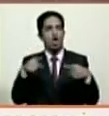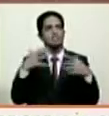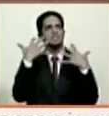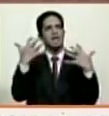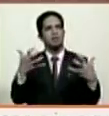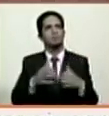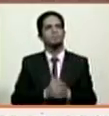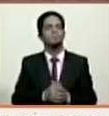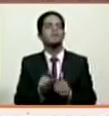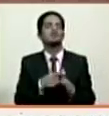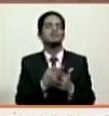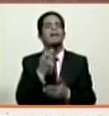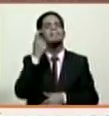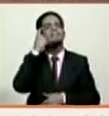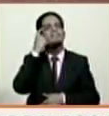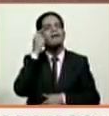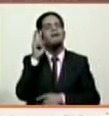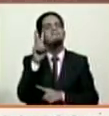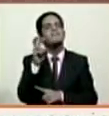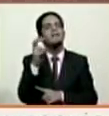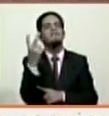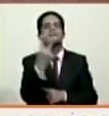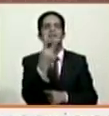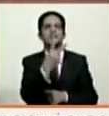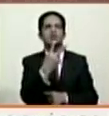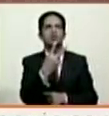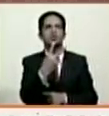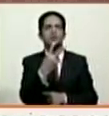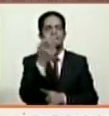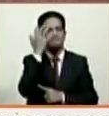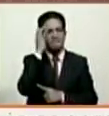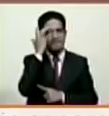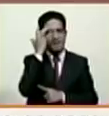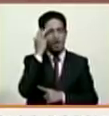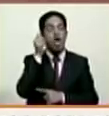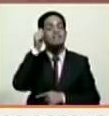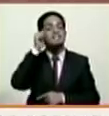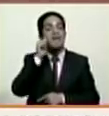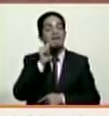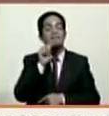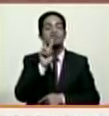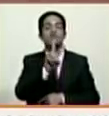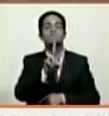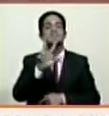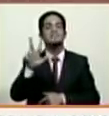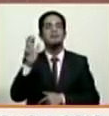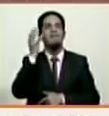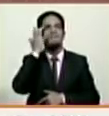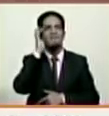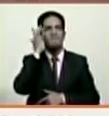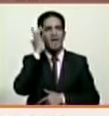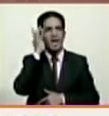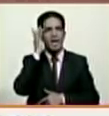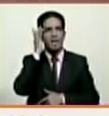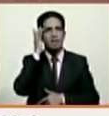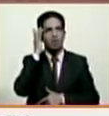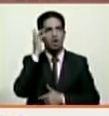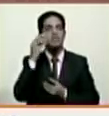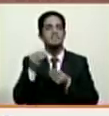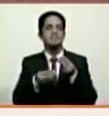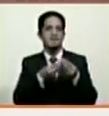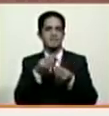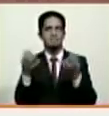los días viernes 22 de febrero y sábado 23 de febrero se realizará